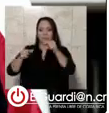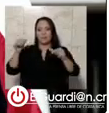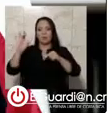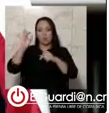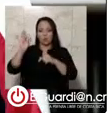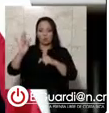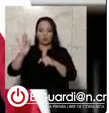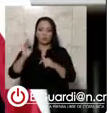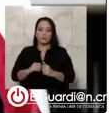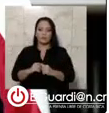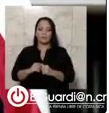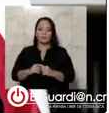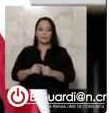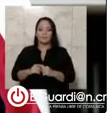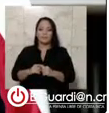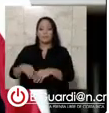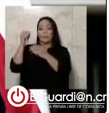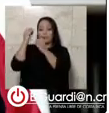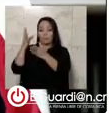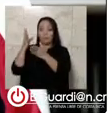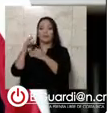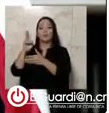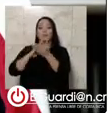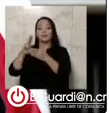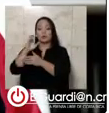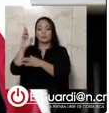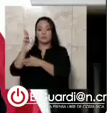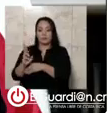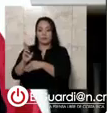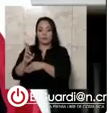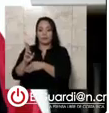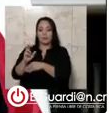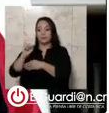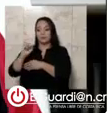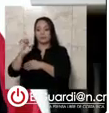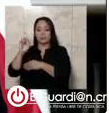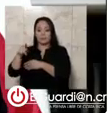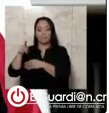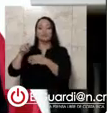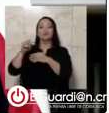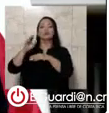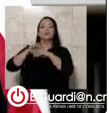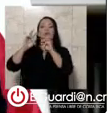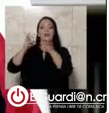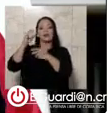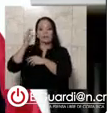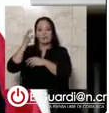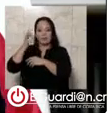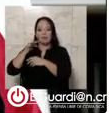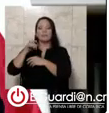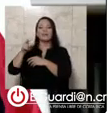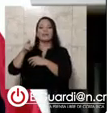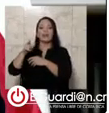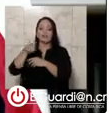8 del reporte que publicó la Universidad de Costa Rica, CIEP, sobre la credibilidad de los medios de